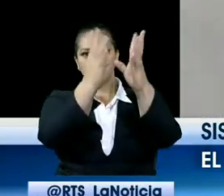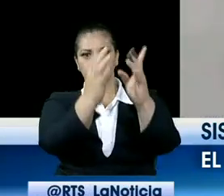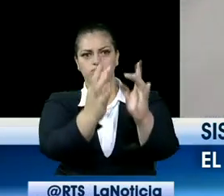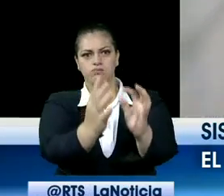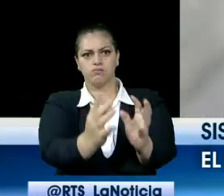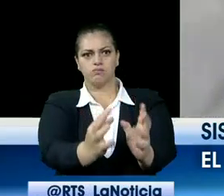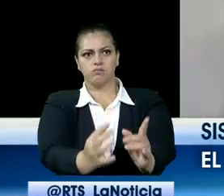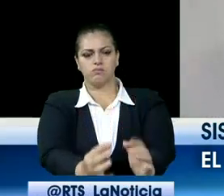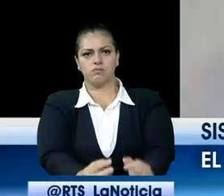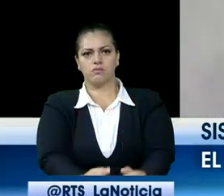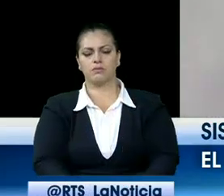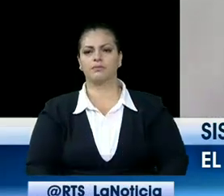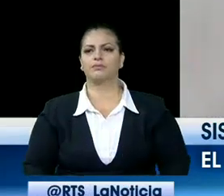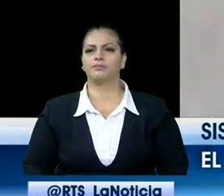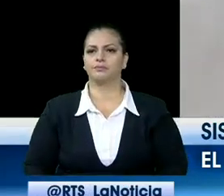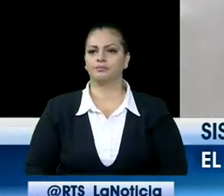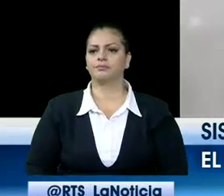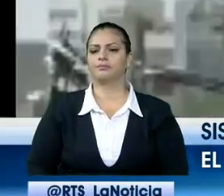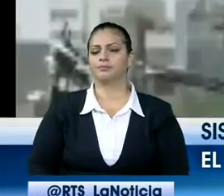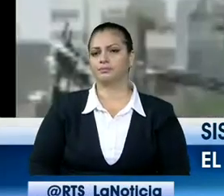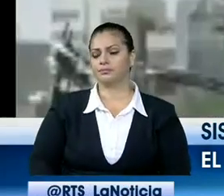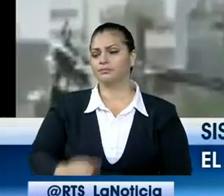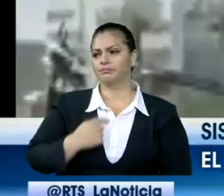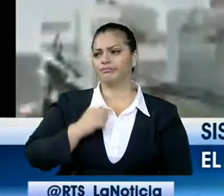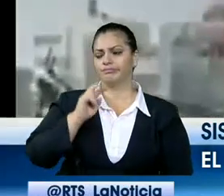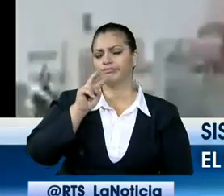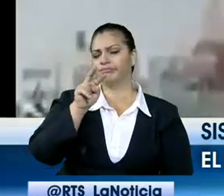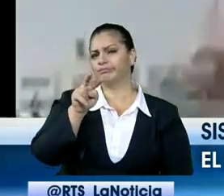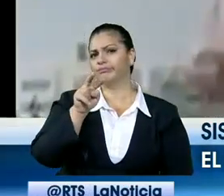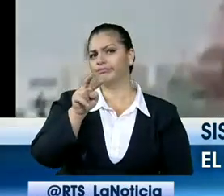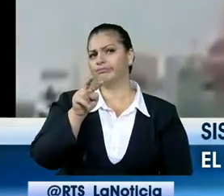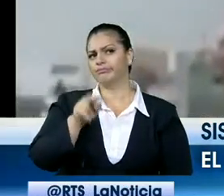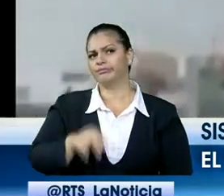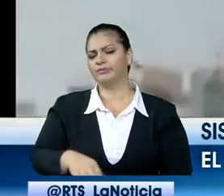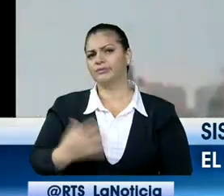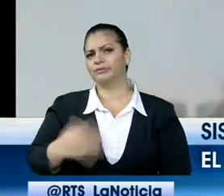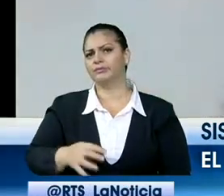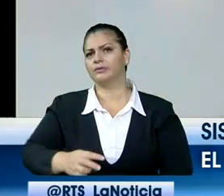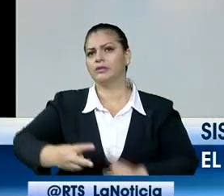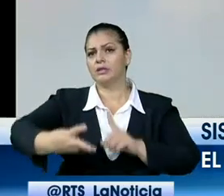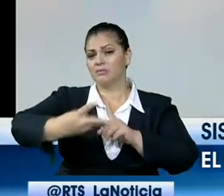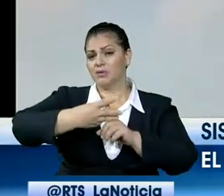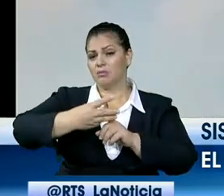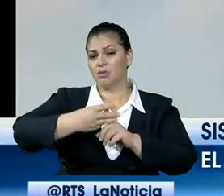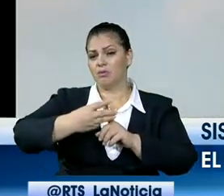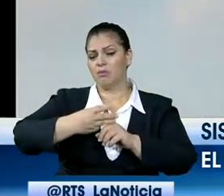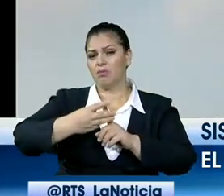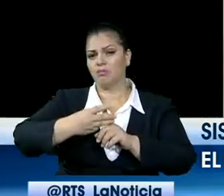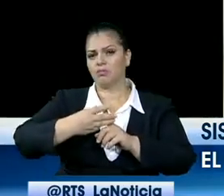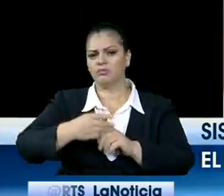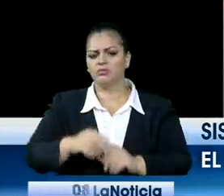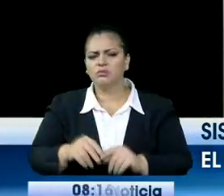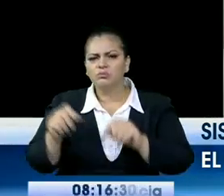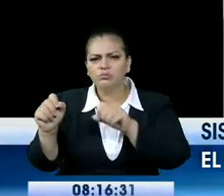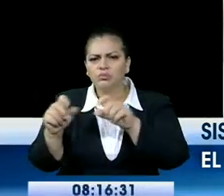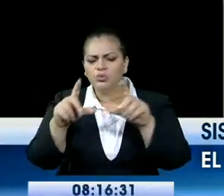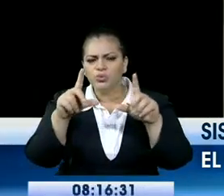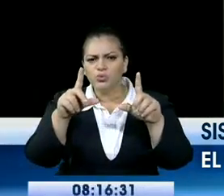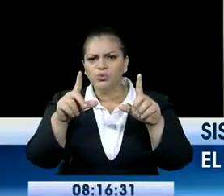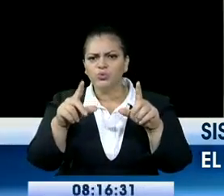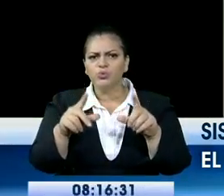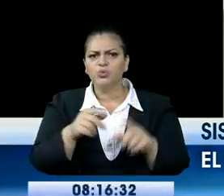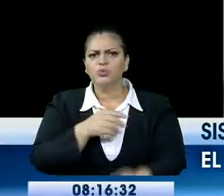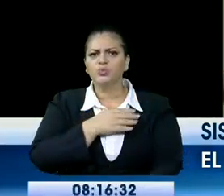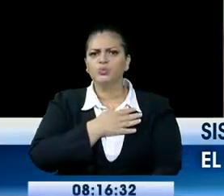yo veo estas imágenes que obviamente se viralizaron a través de las redes sociales. ¿verdad? Y es inevitable que vengan a